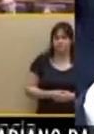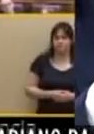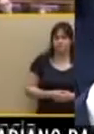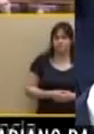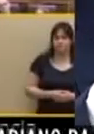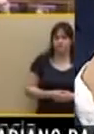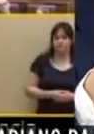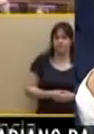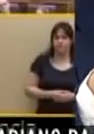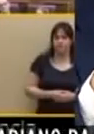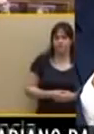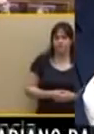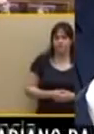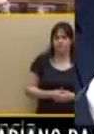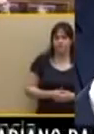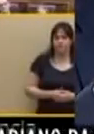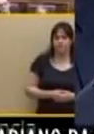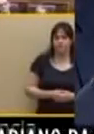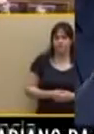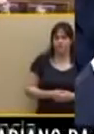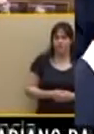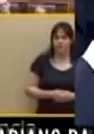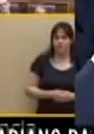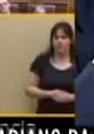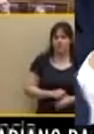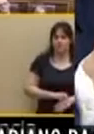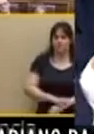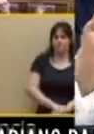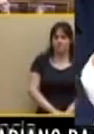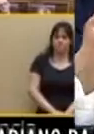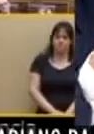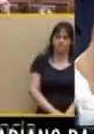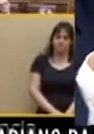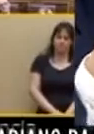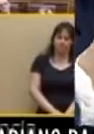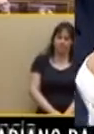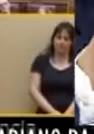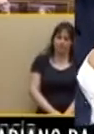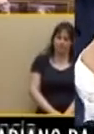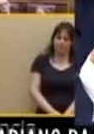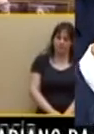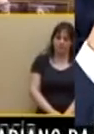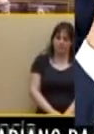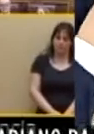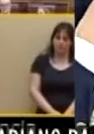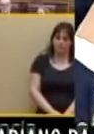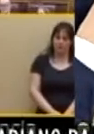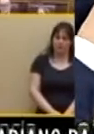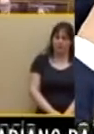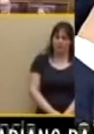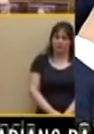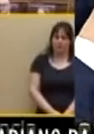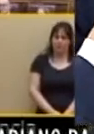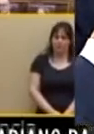todo eso como diría la contribución secundaria a la contracción o elemento fundamental si existe o